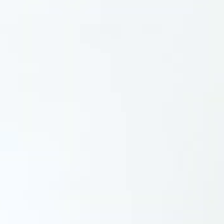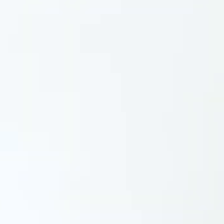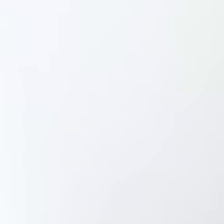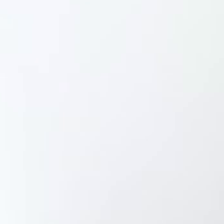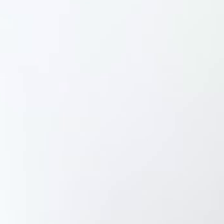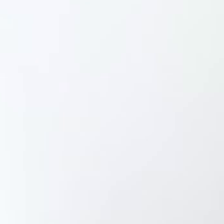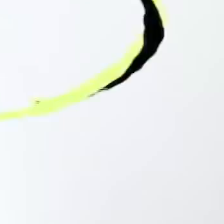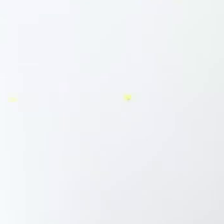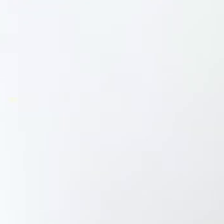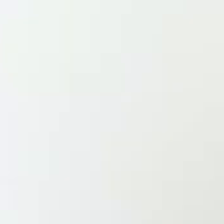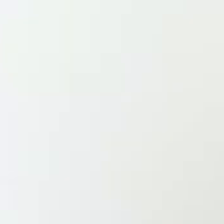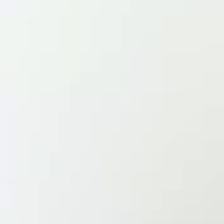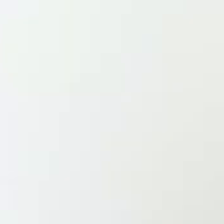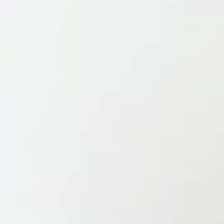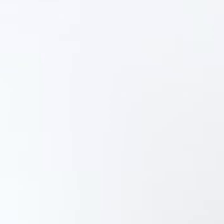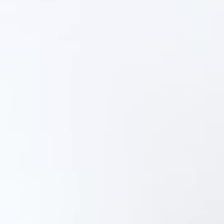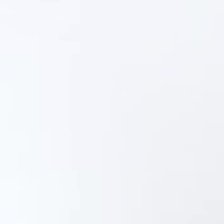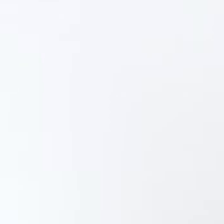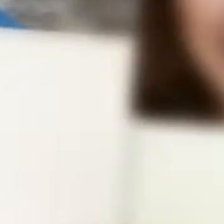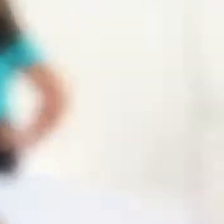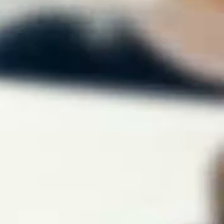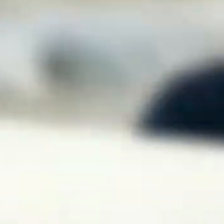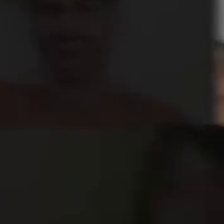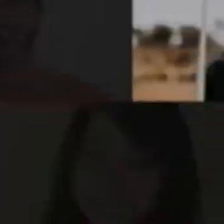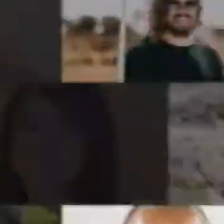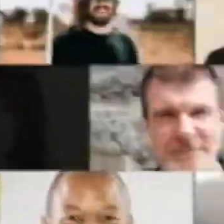contra la COVID. Vamos con todo. Yo me vacuno. ¿Y vos?